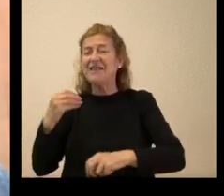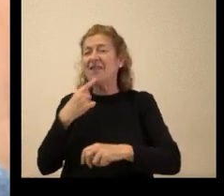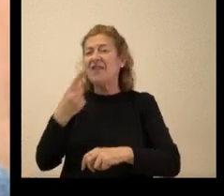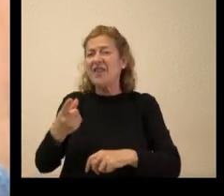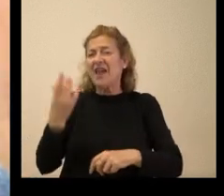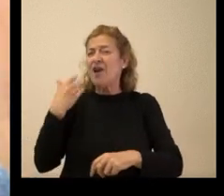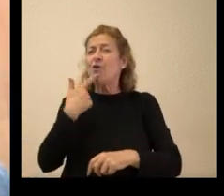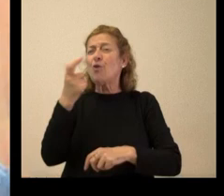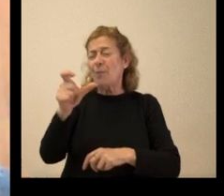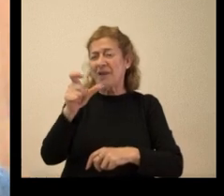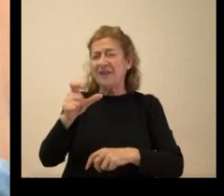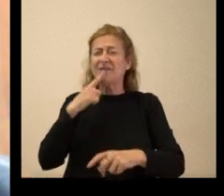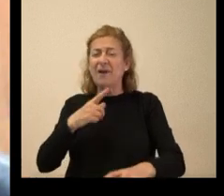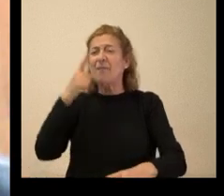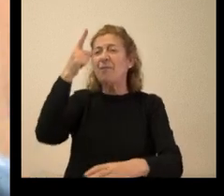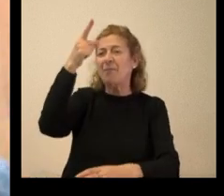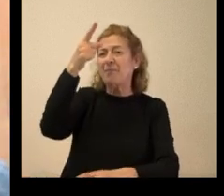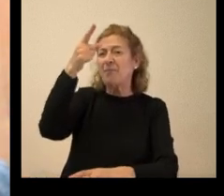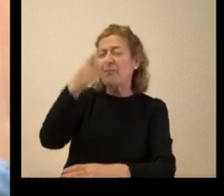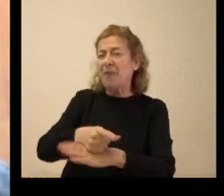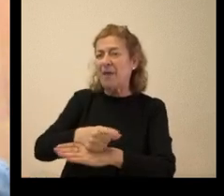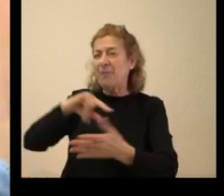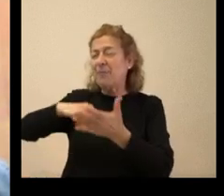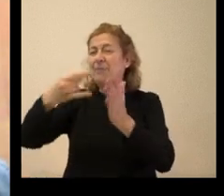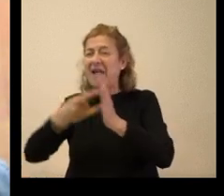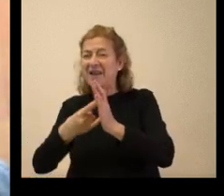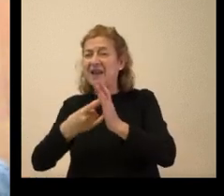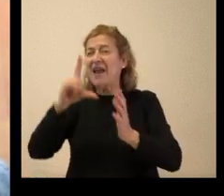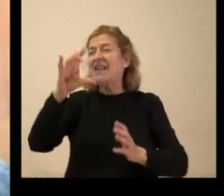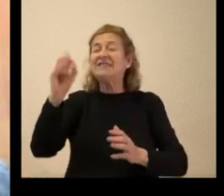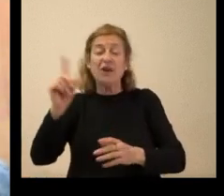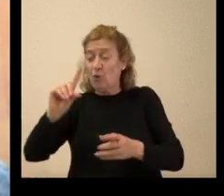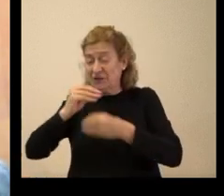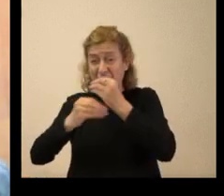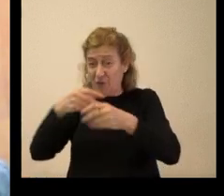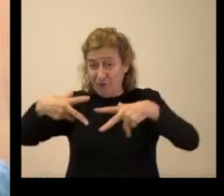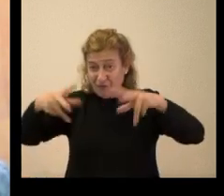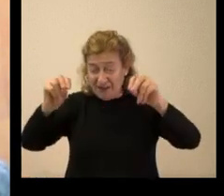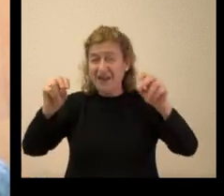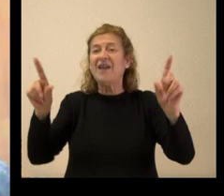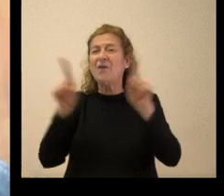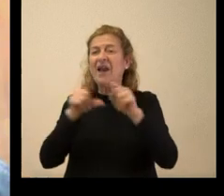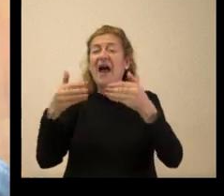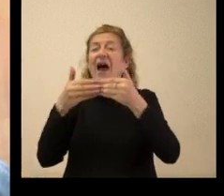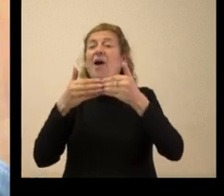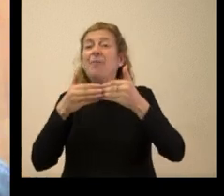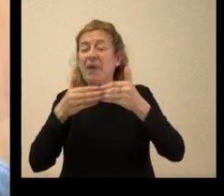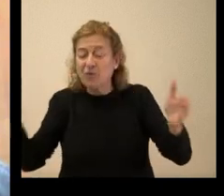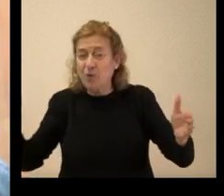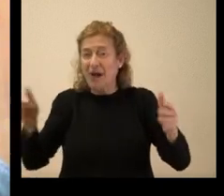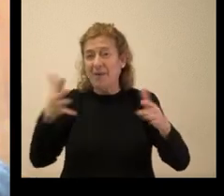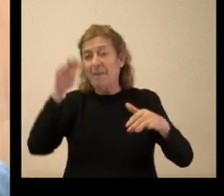anterior mandato del plan analista que no se terminó de desarrollar apertura regular de menos consultorios